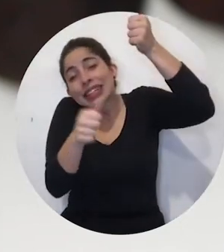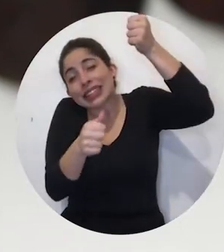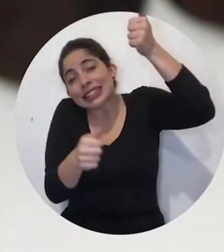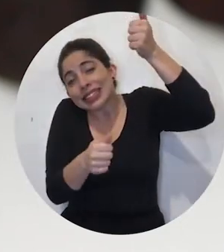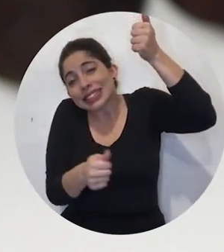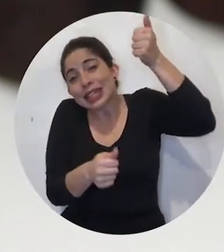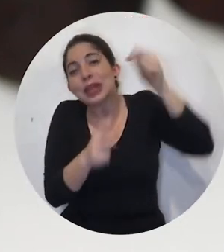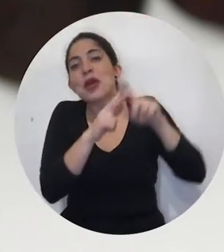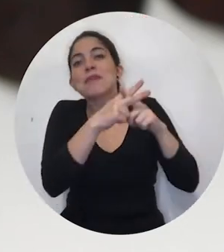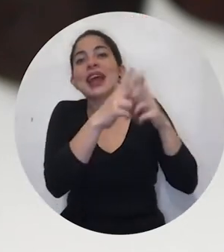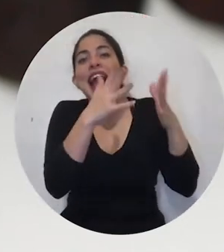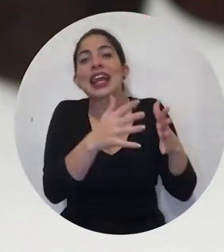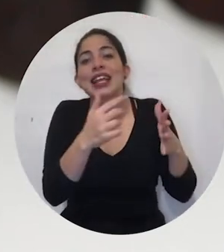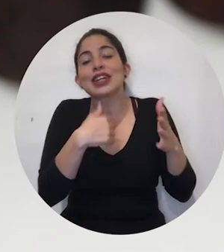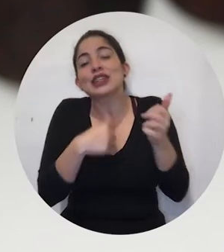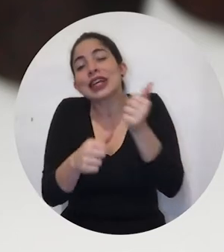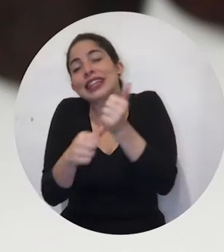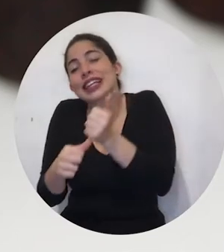era